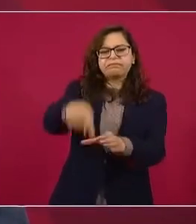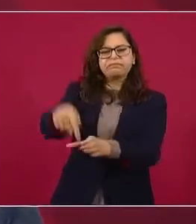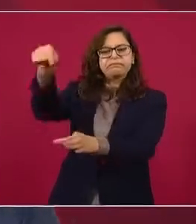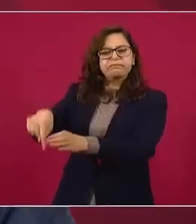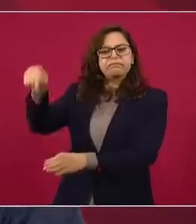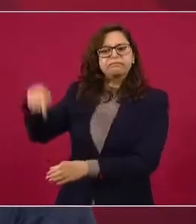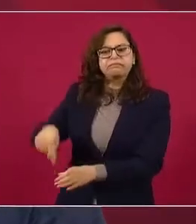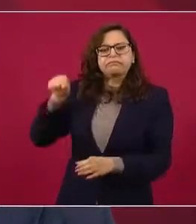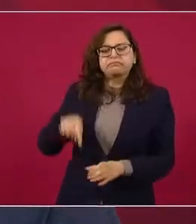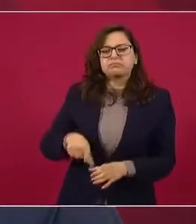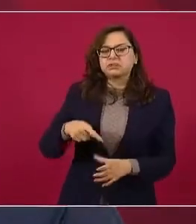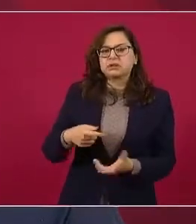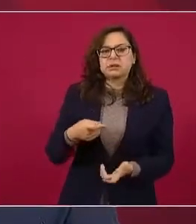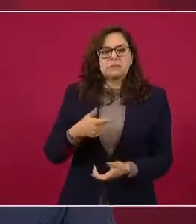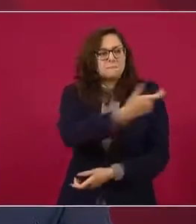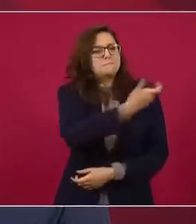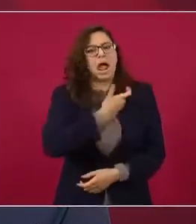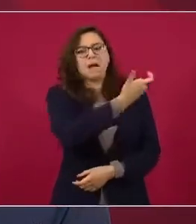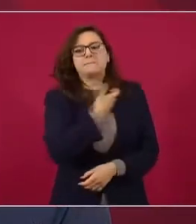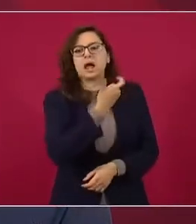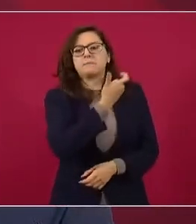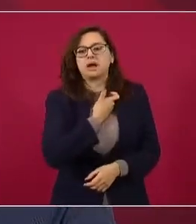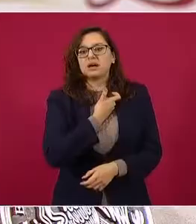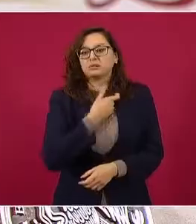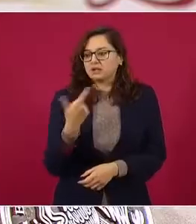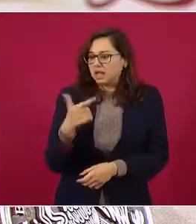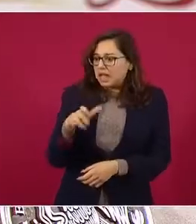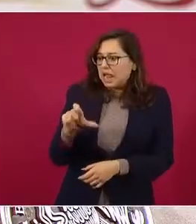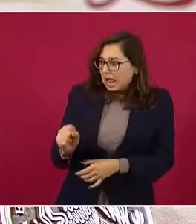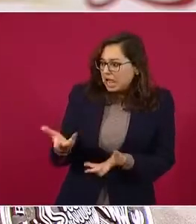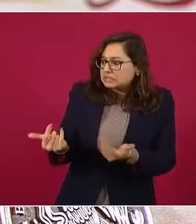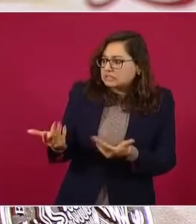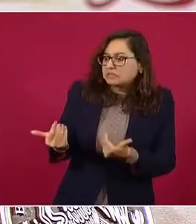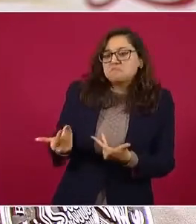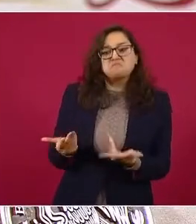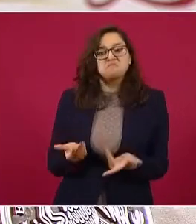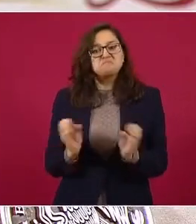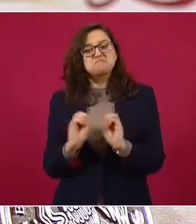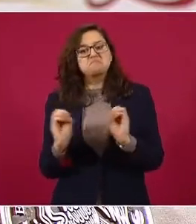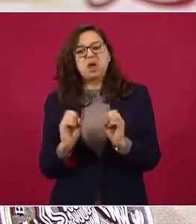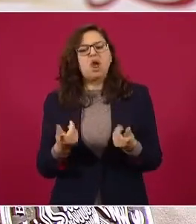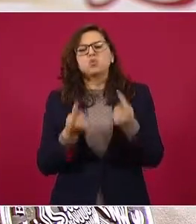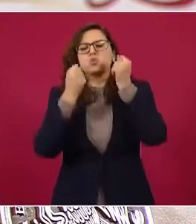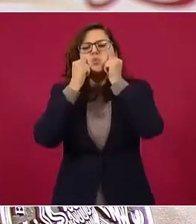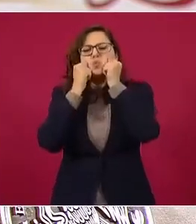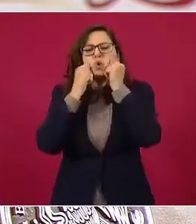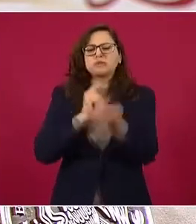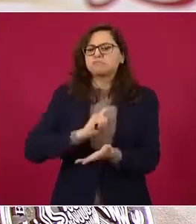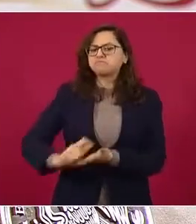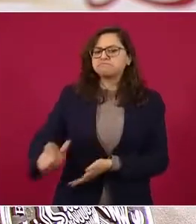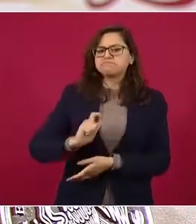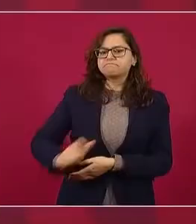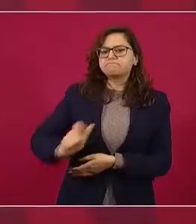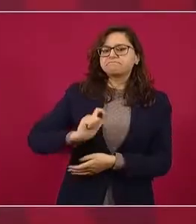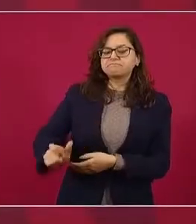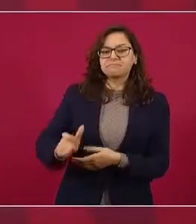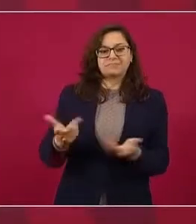la perforación de los pozos. Al final del día, pues no fue exitoso ese